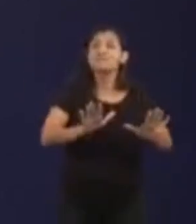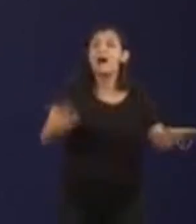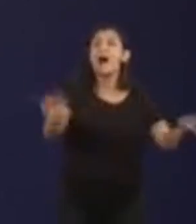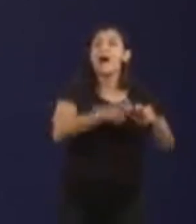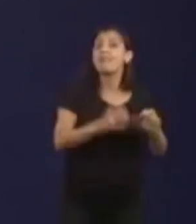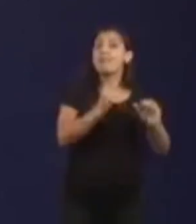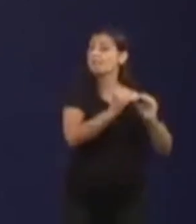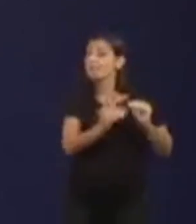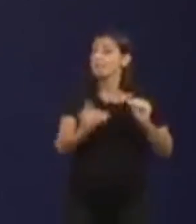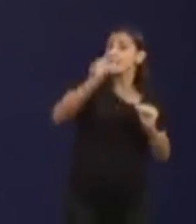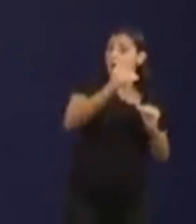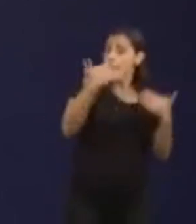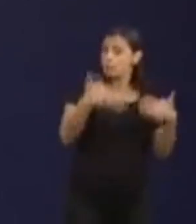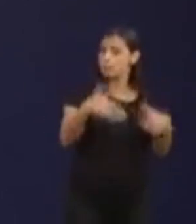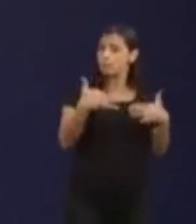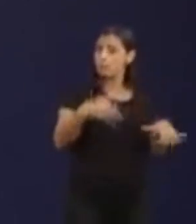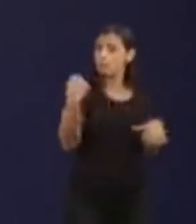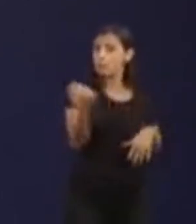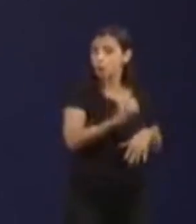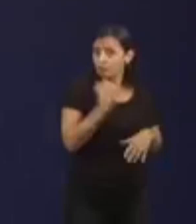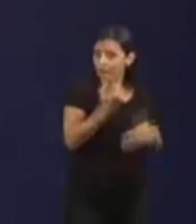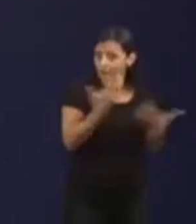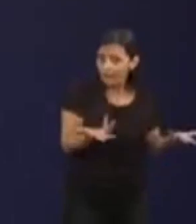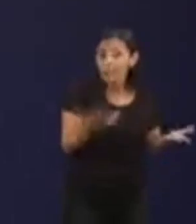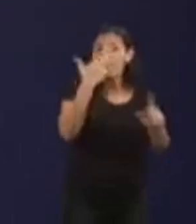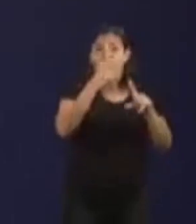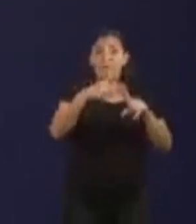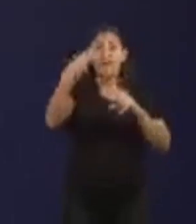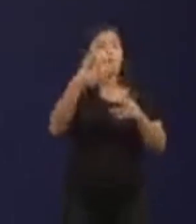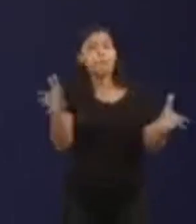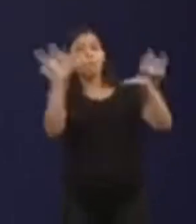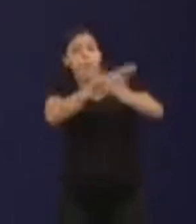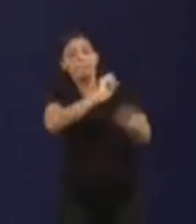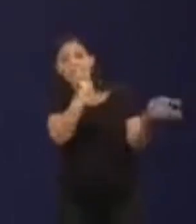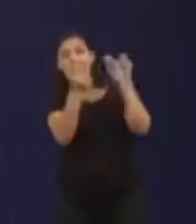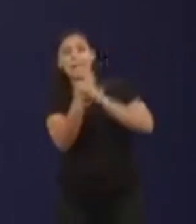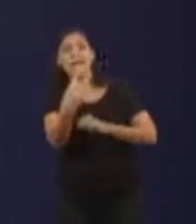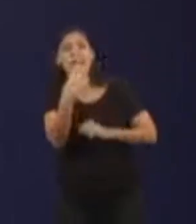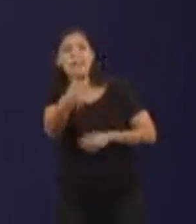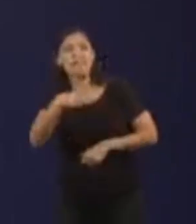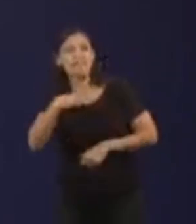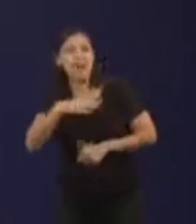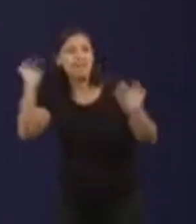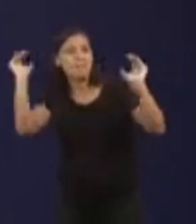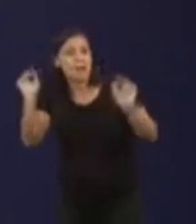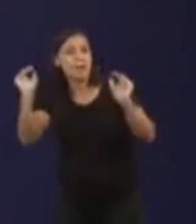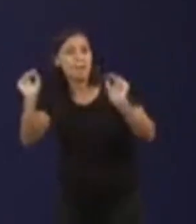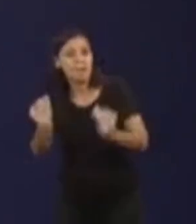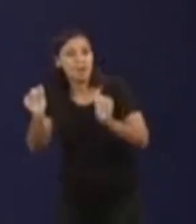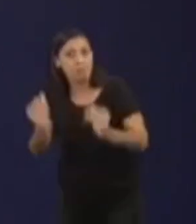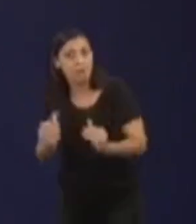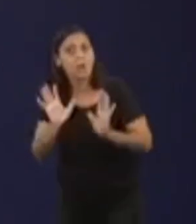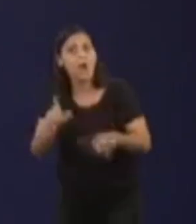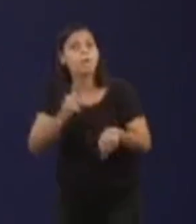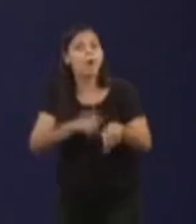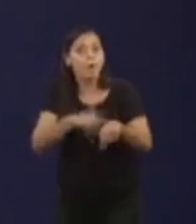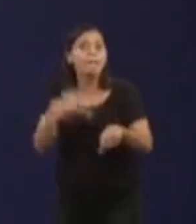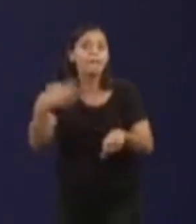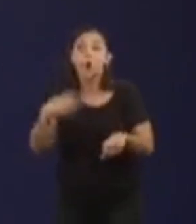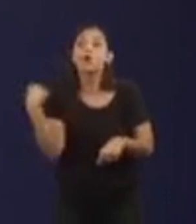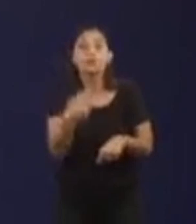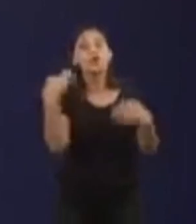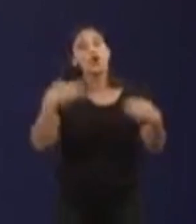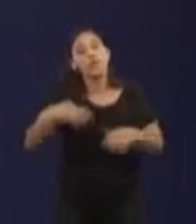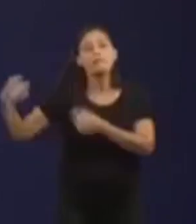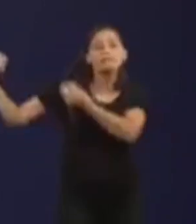era menor eh empezamos a tener déficit energético Y empezamos a importar energía